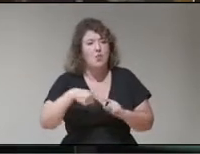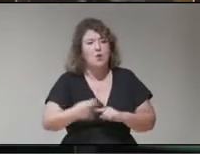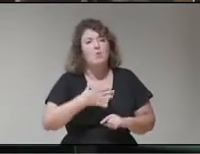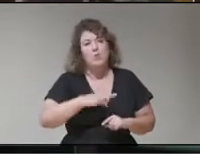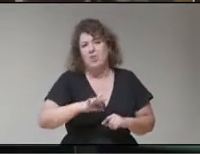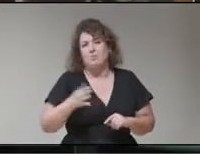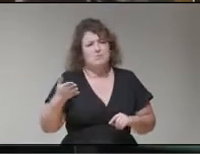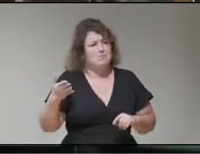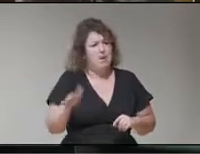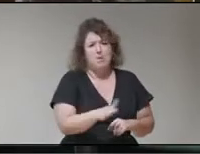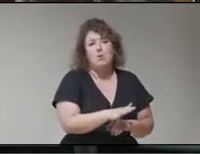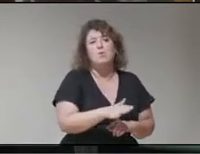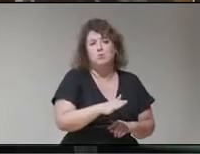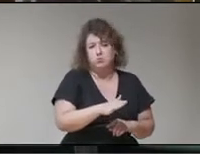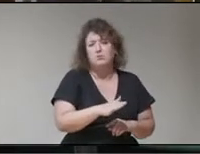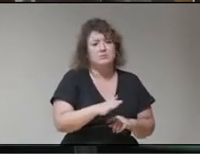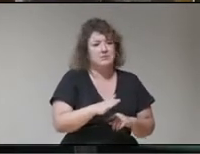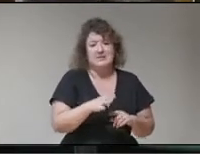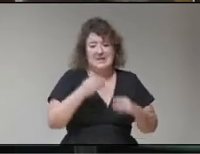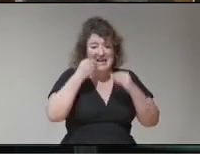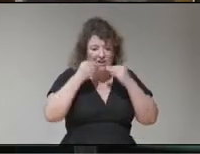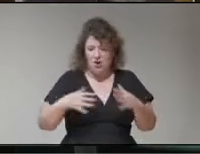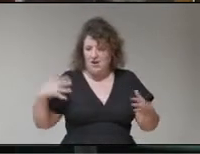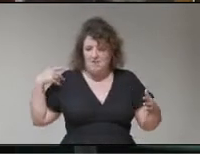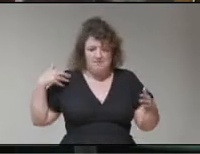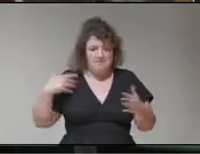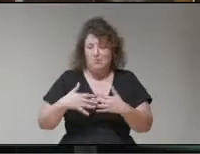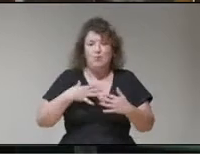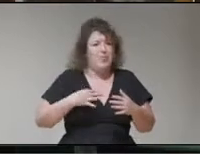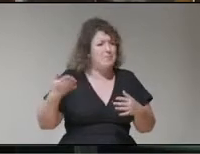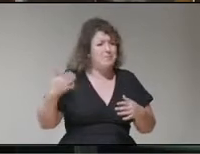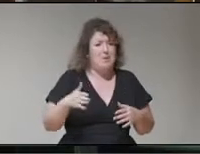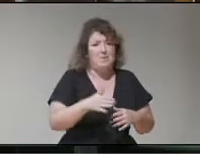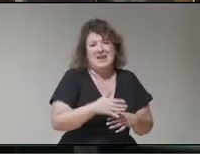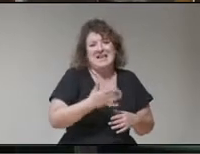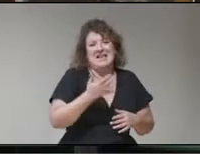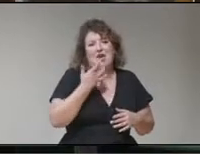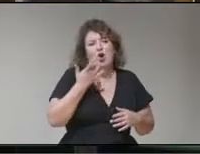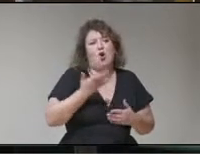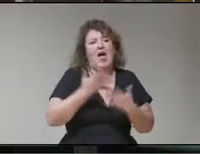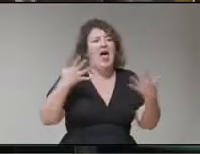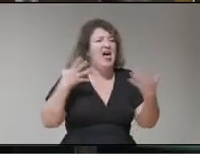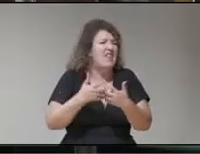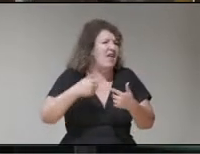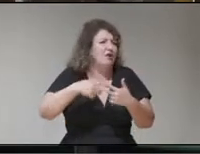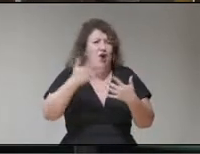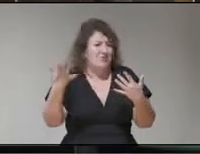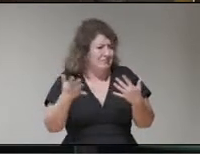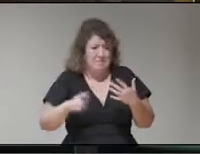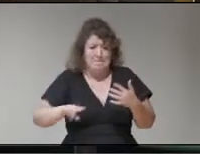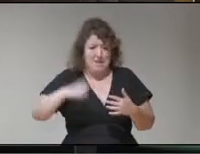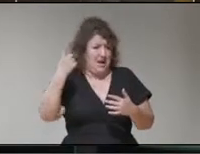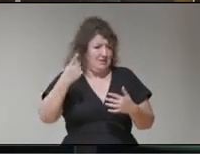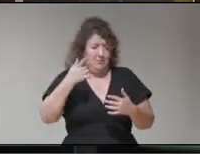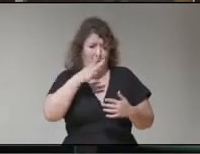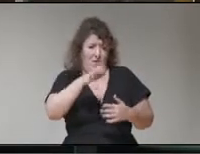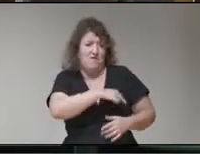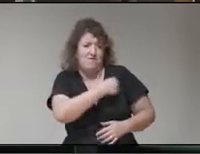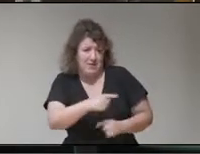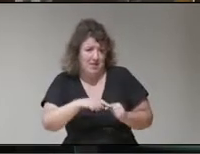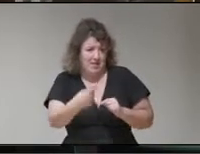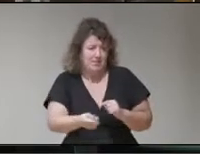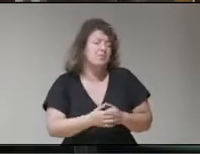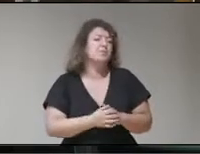mataron más personas a lo largo de nuestra historia que ningún otro accidente, ¿de acuerdo? Pero también nos vale